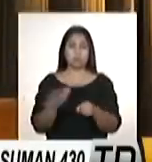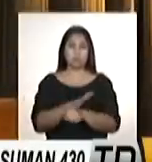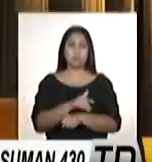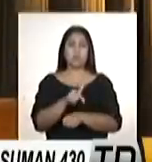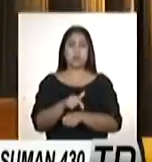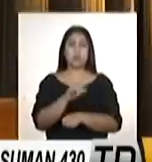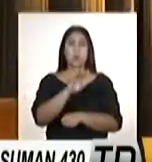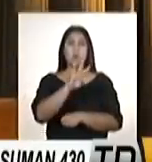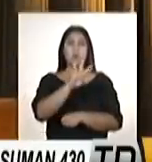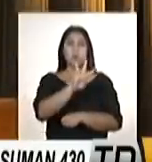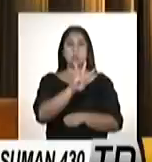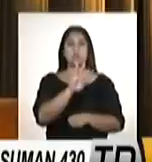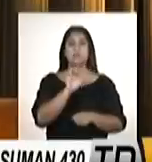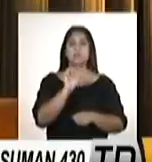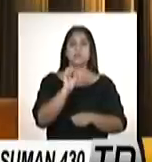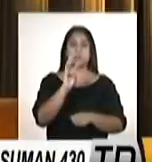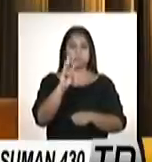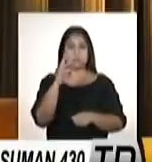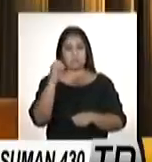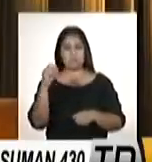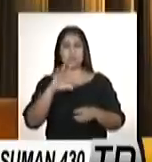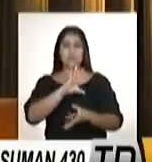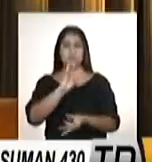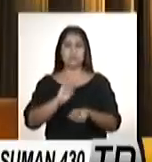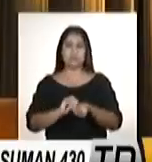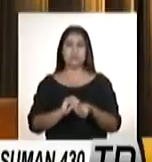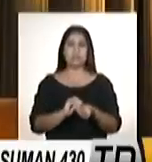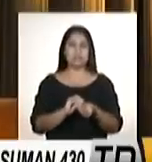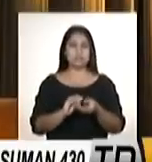llegado ya a los 430 casos.